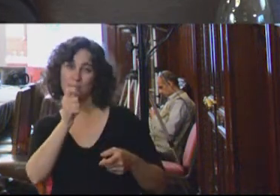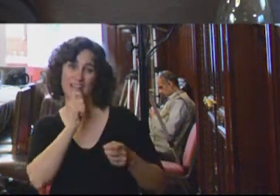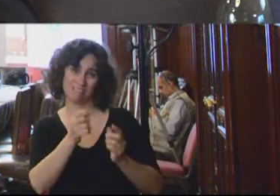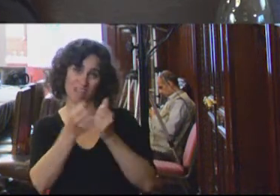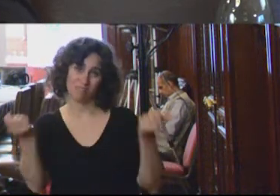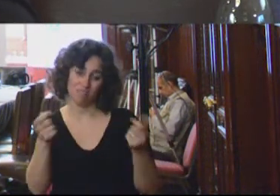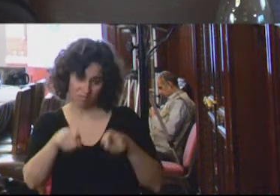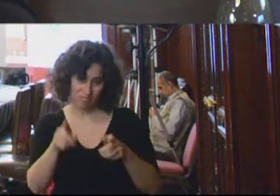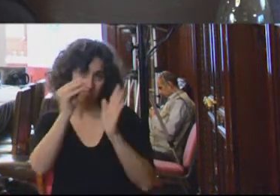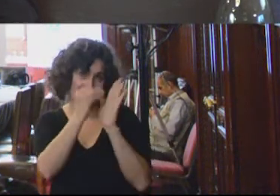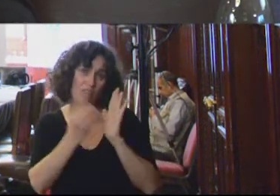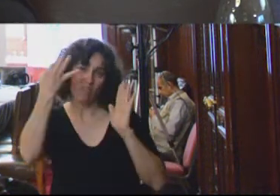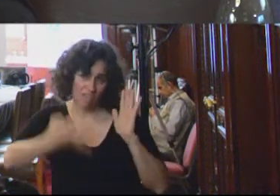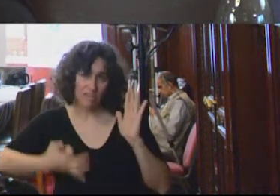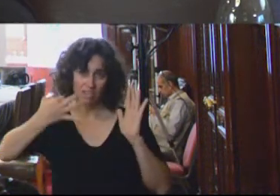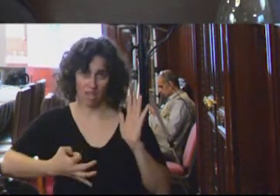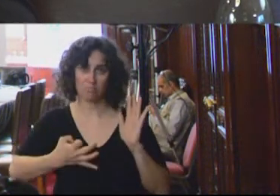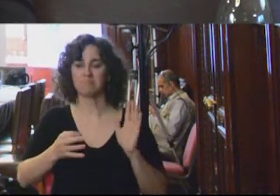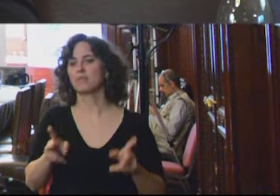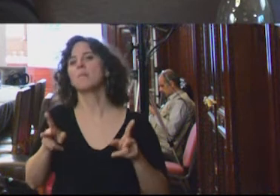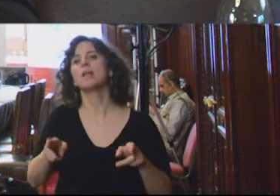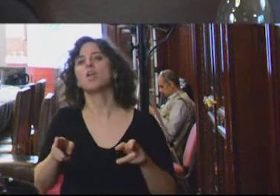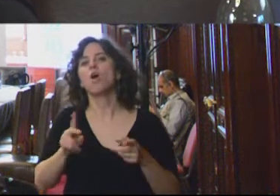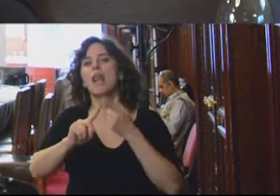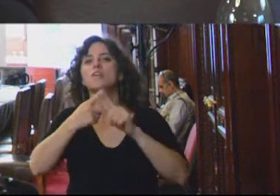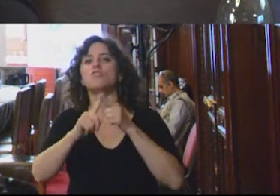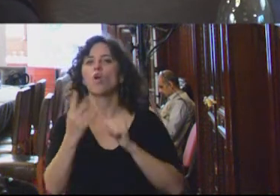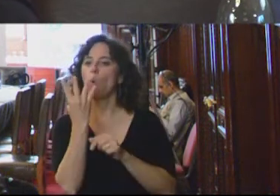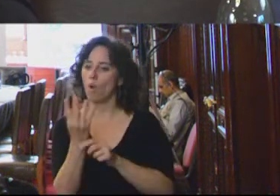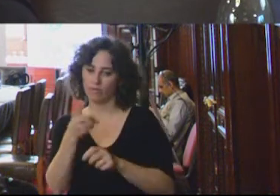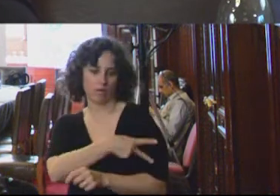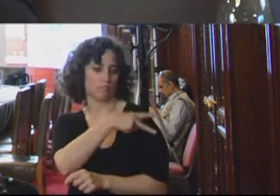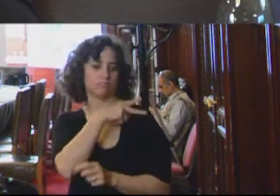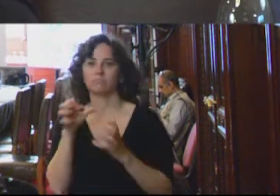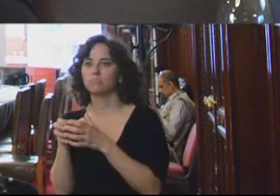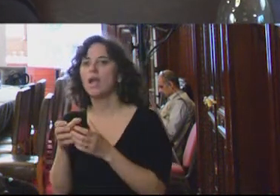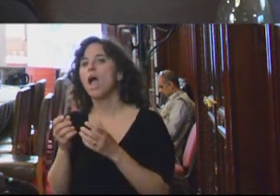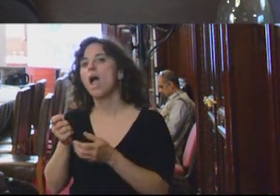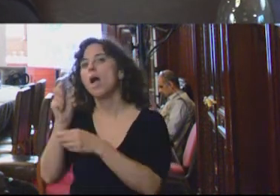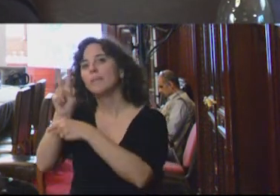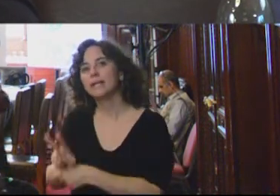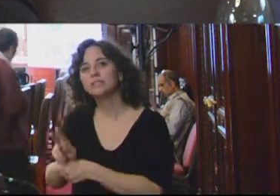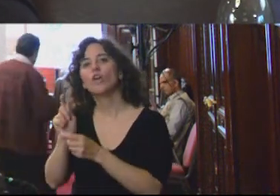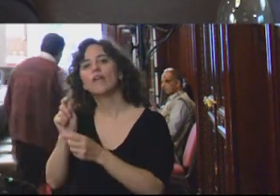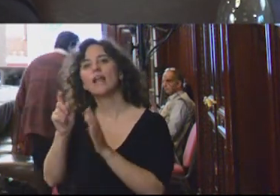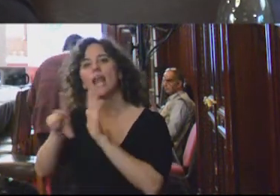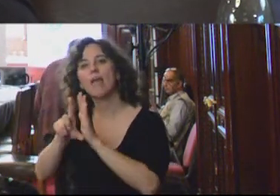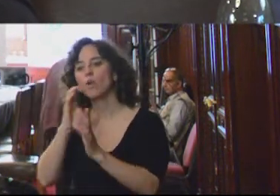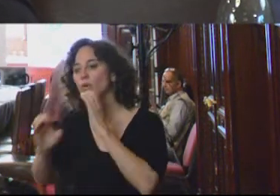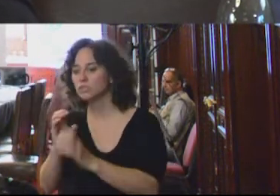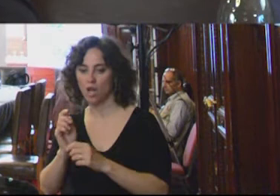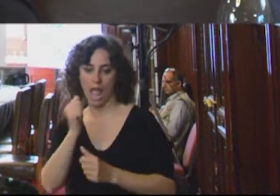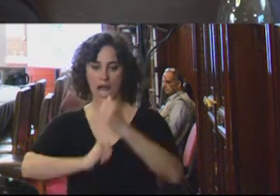en este periodo, relacionadas principalmente con cuatro categorías: aplicación de la ley de comunicación, agresiones